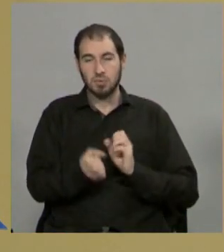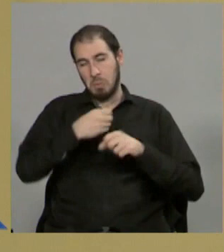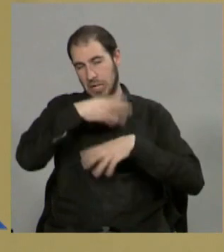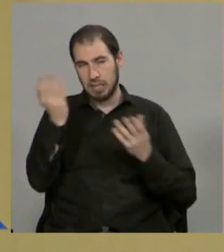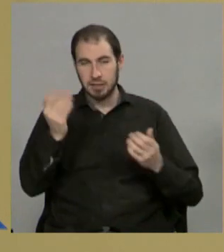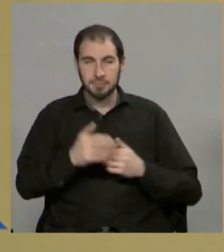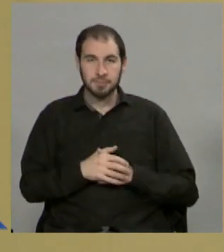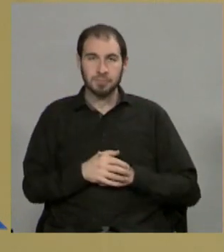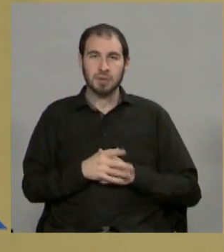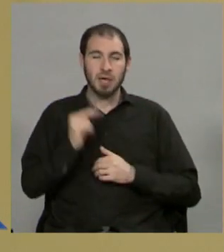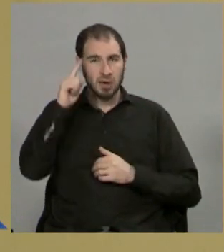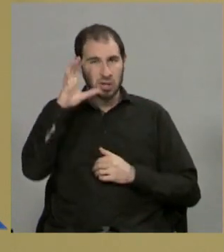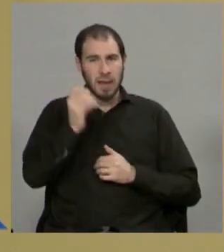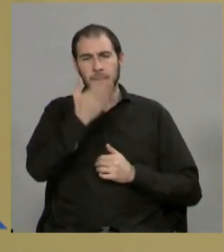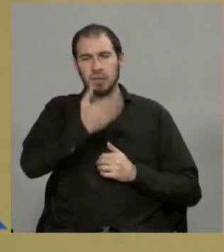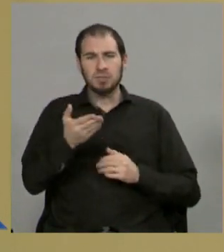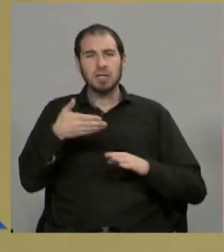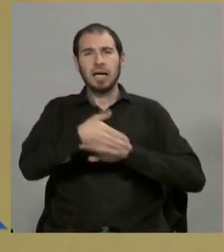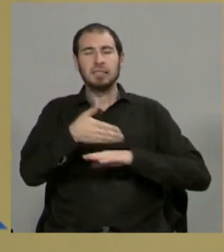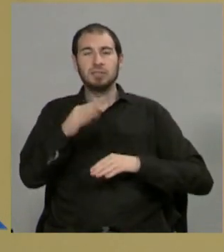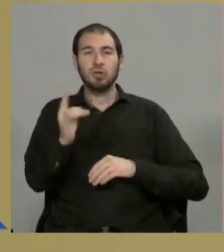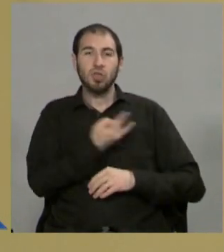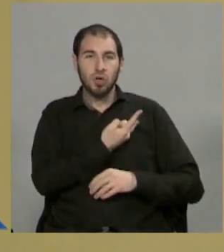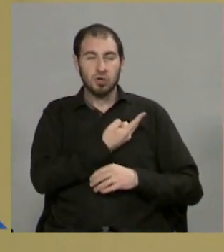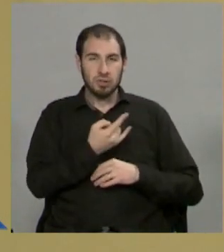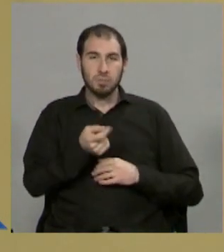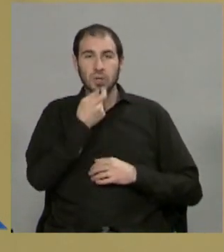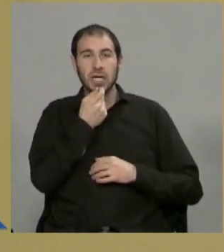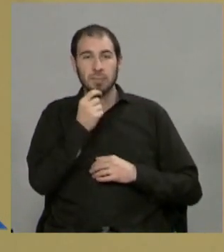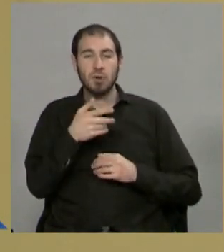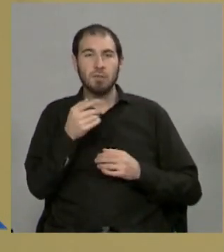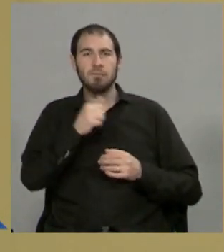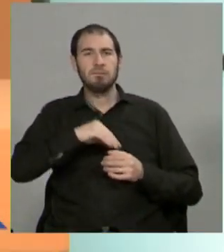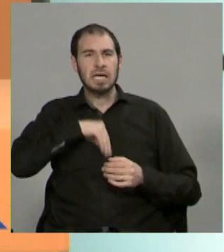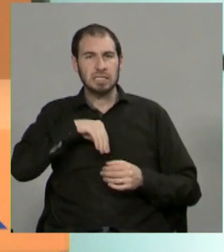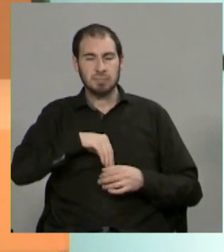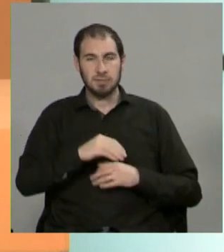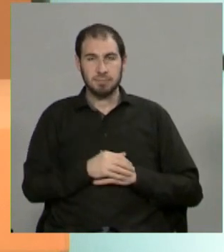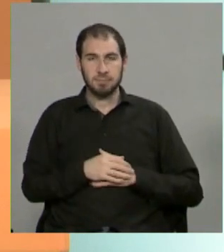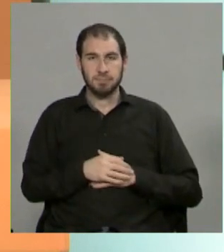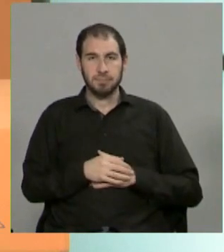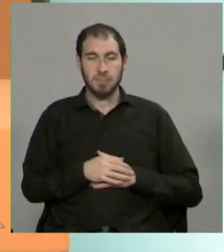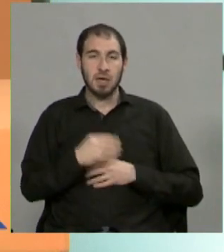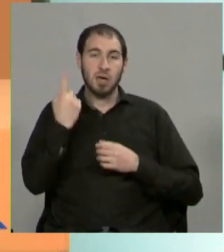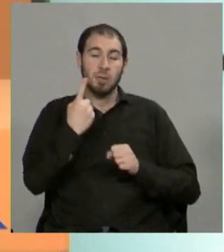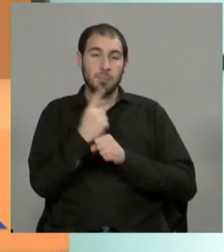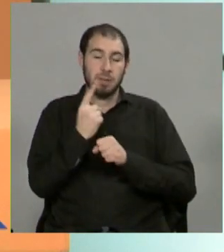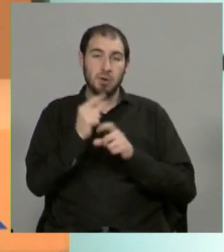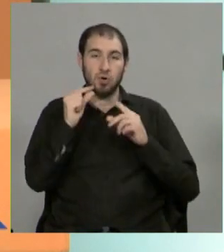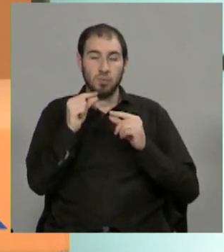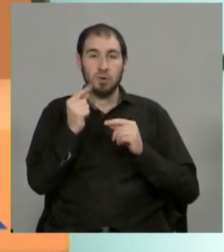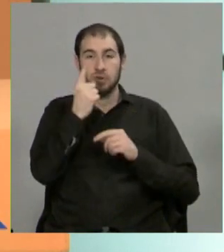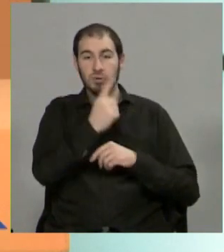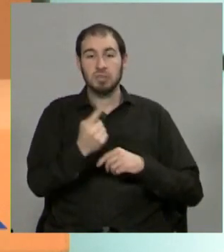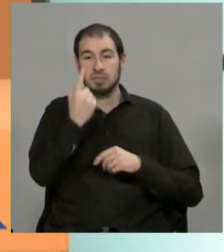sea, recordarle a la gente a dónde puede asistir, a dónde puede acudir en caso de ser víctima. Bueno, el primer número de referencia es la